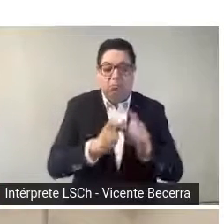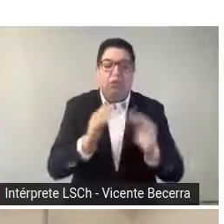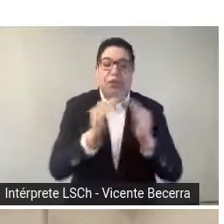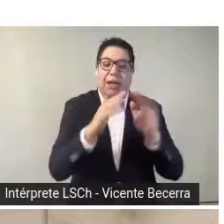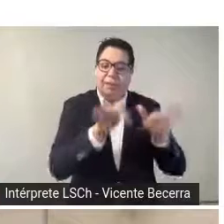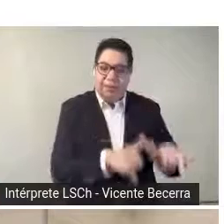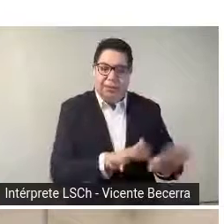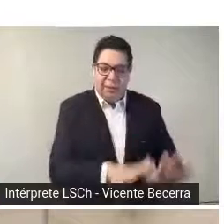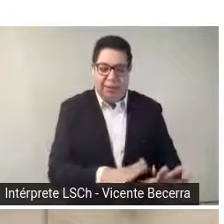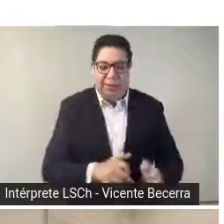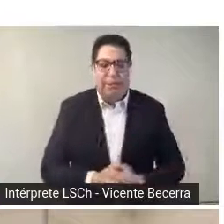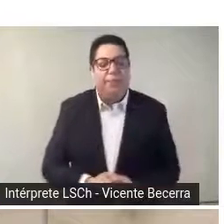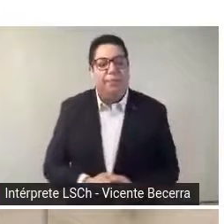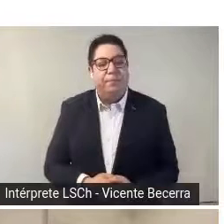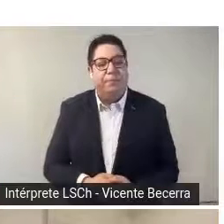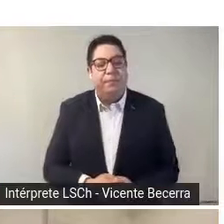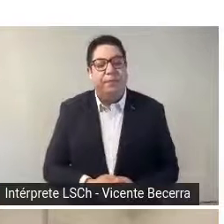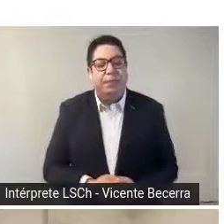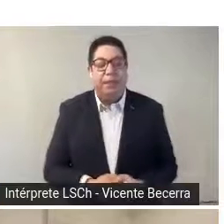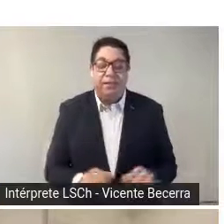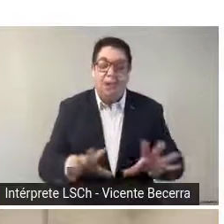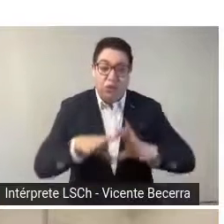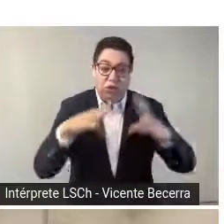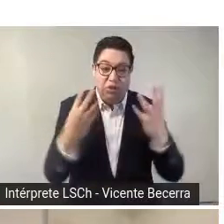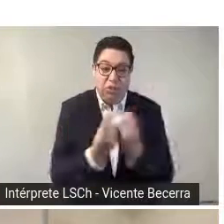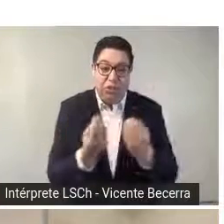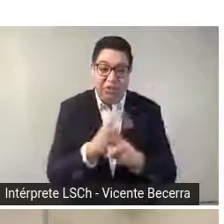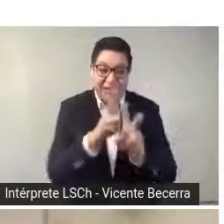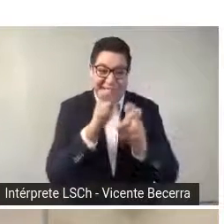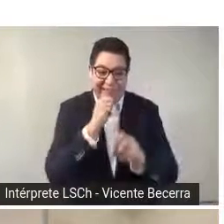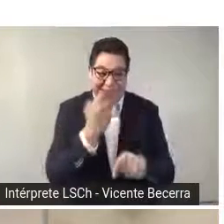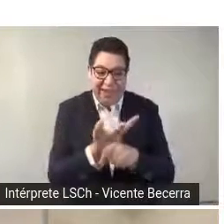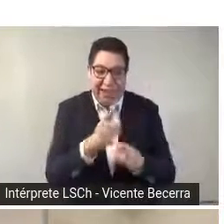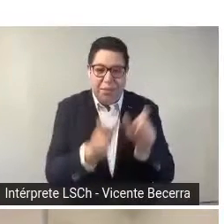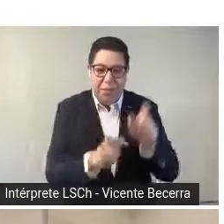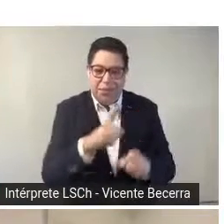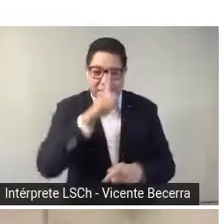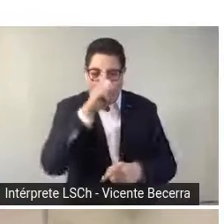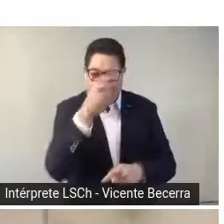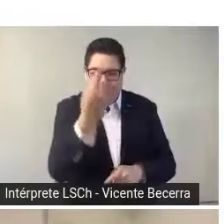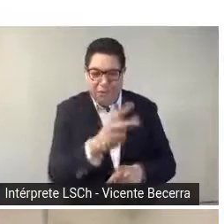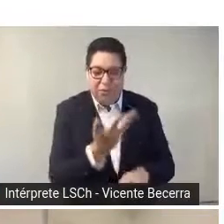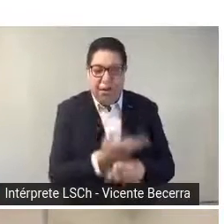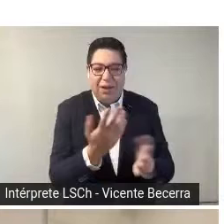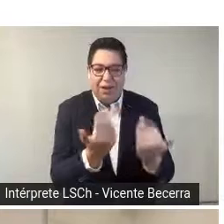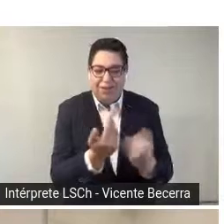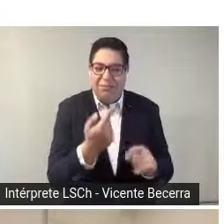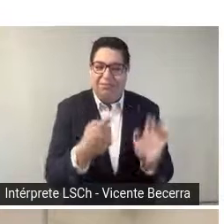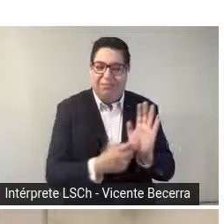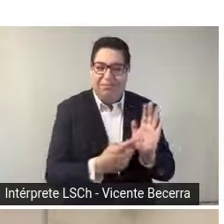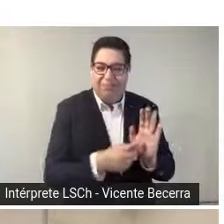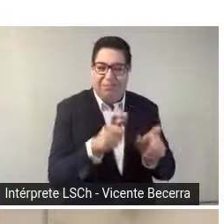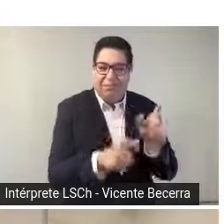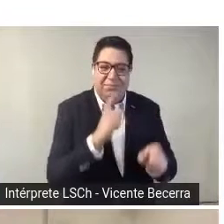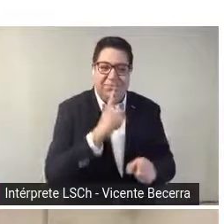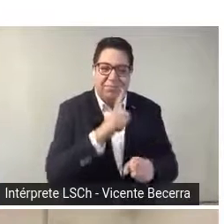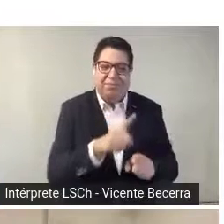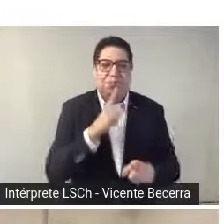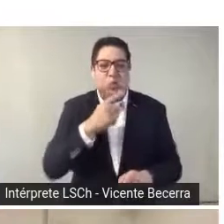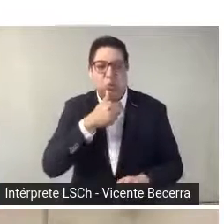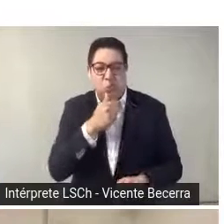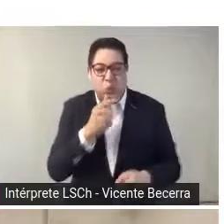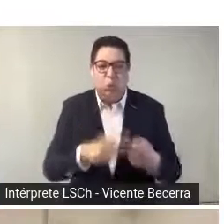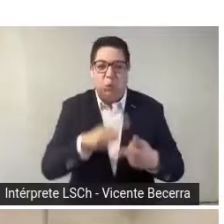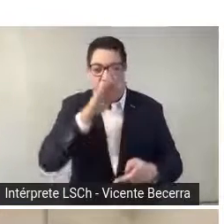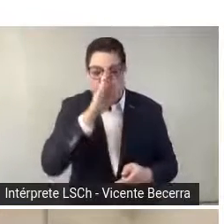casas. Esa dicotomía de tomar medidas, ¿no es cierto?, en el manejo con incertidumbre y tomar